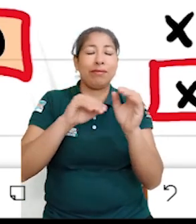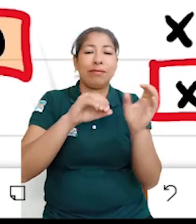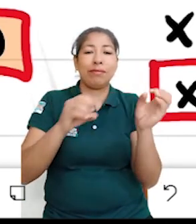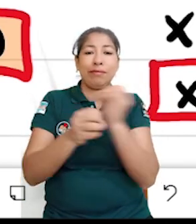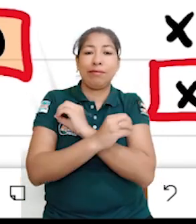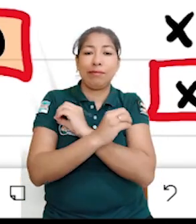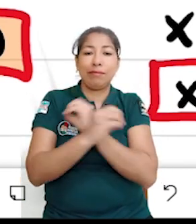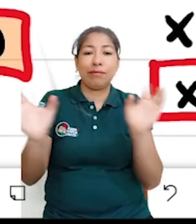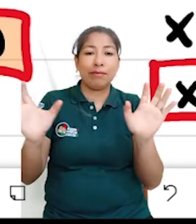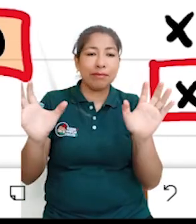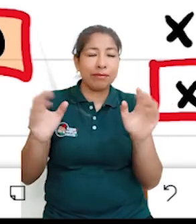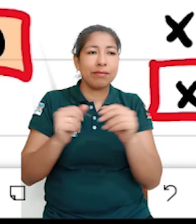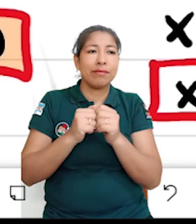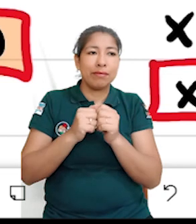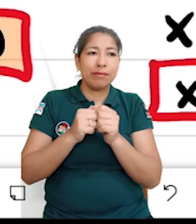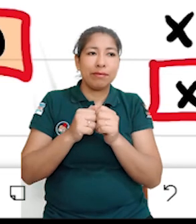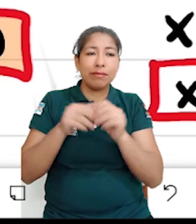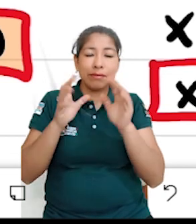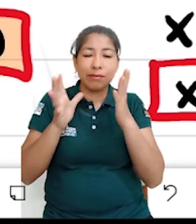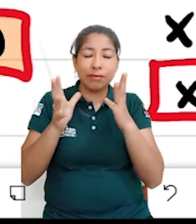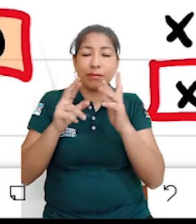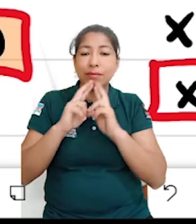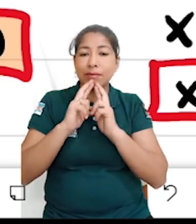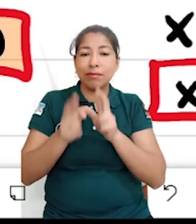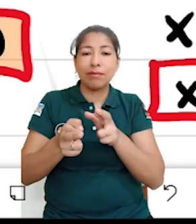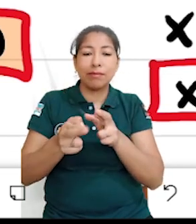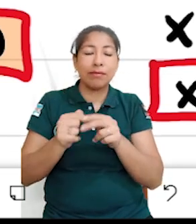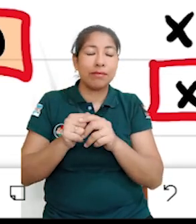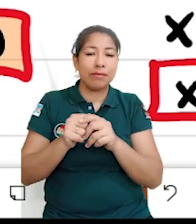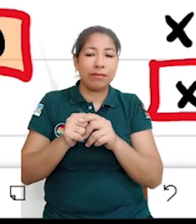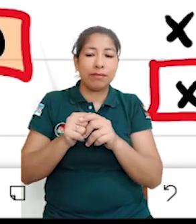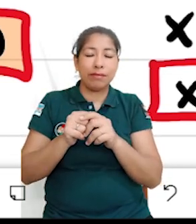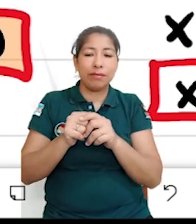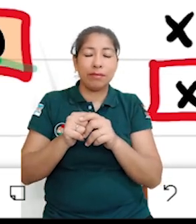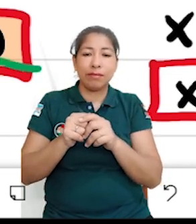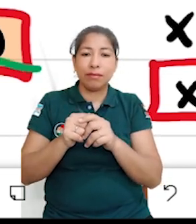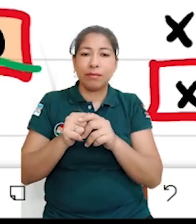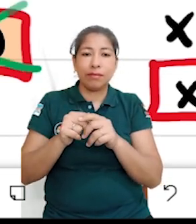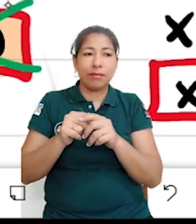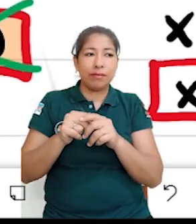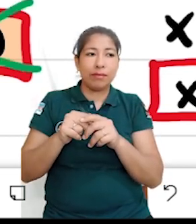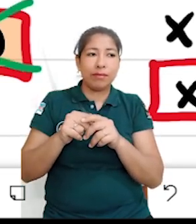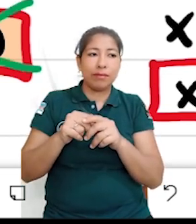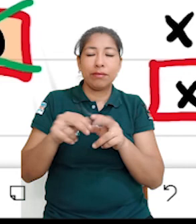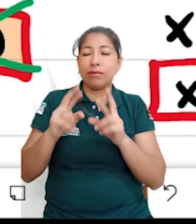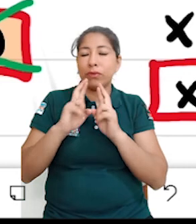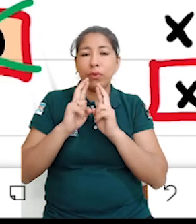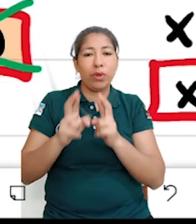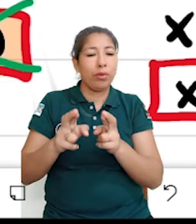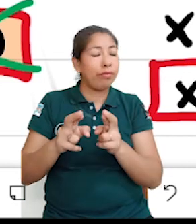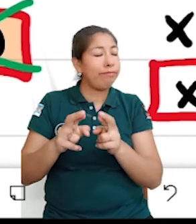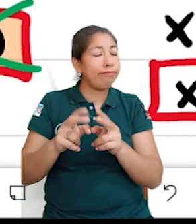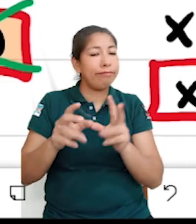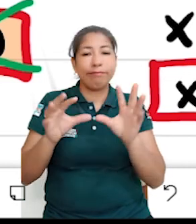0. Presionamos igual y no existe resultado. Por tanto, concluimos que el primer resultado no corresponde